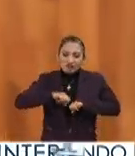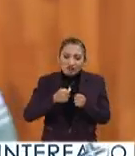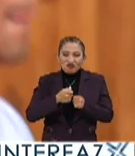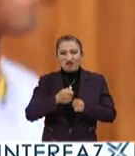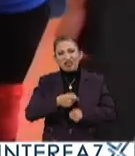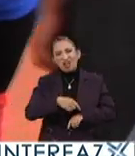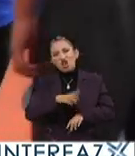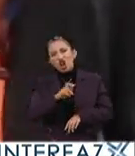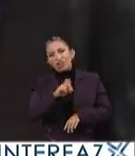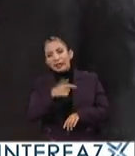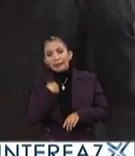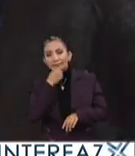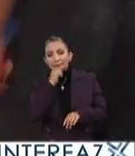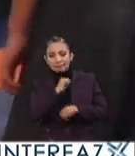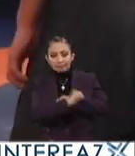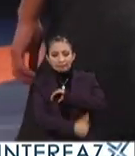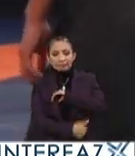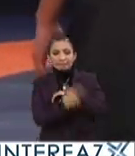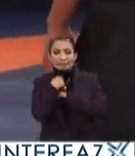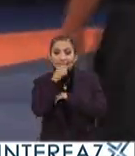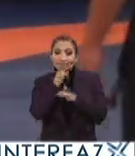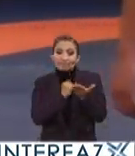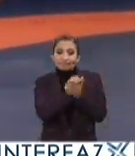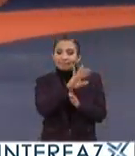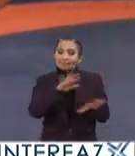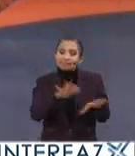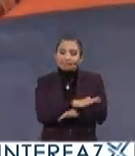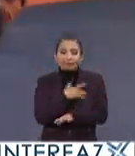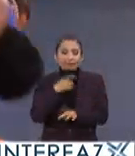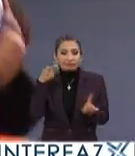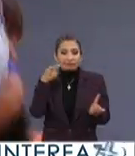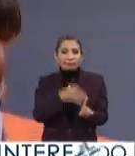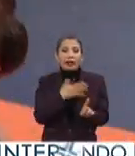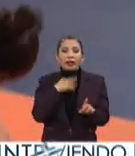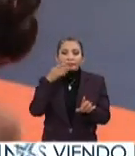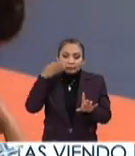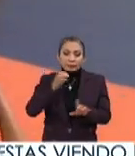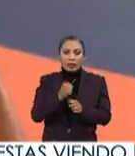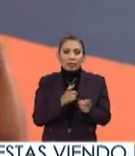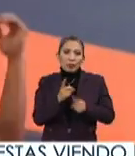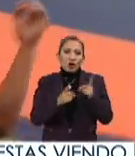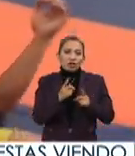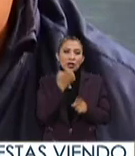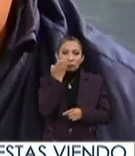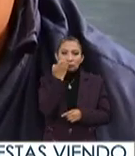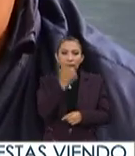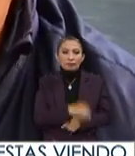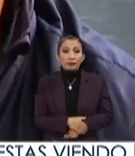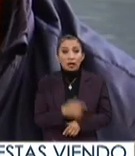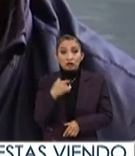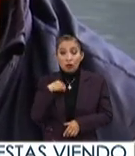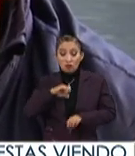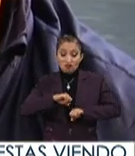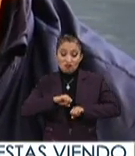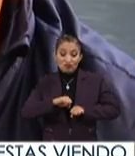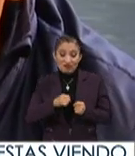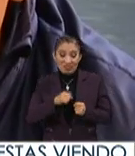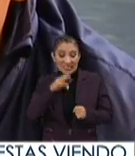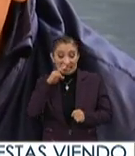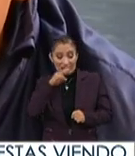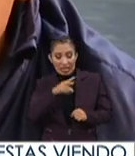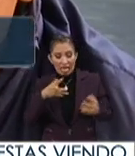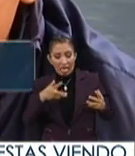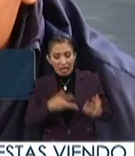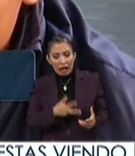la rodilla, por lo que tuvo que ser operada y tomar la decisión de cambiar su meta y dedicarse al deporte estudiantil. Cuando me lesiono y